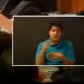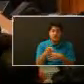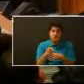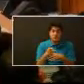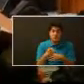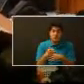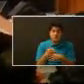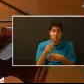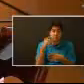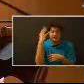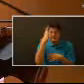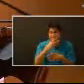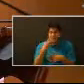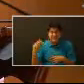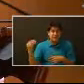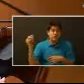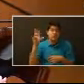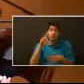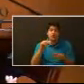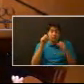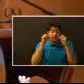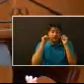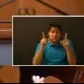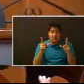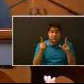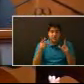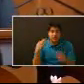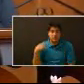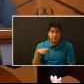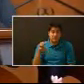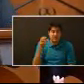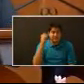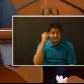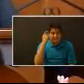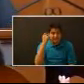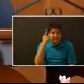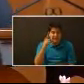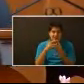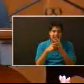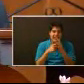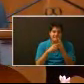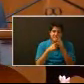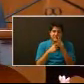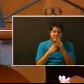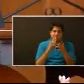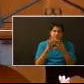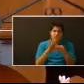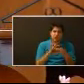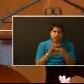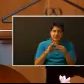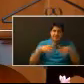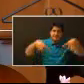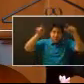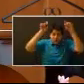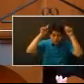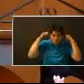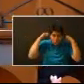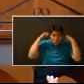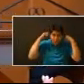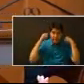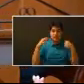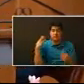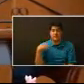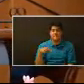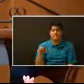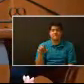sus sentidos espirituales para poder entender el principio de la cobertura, para poder entender que eso